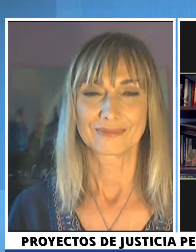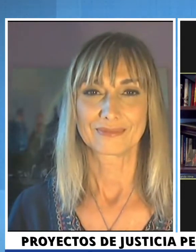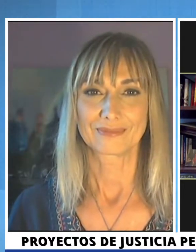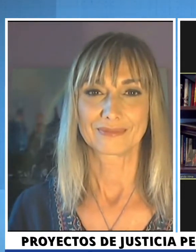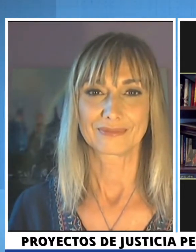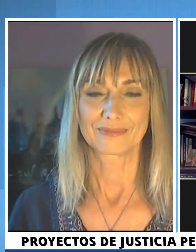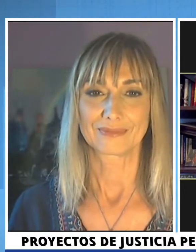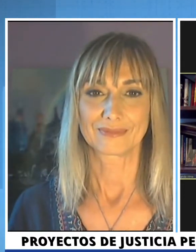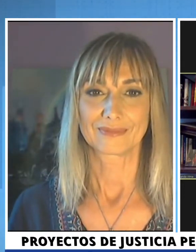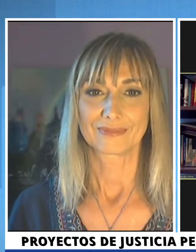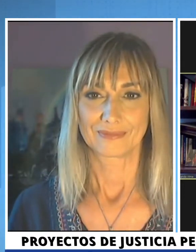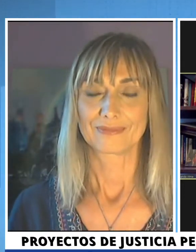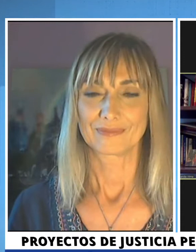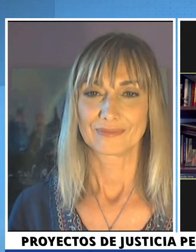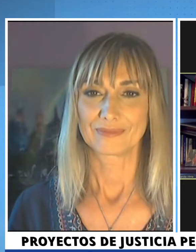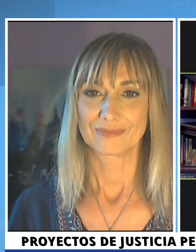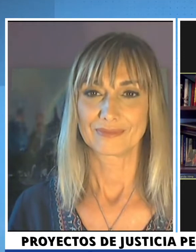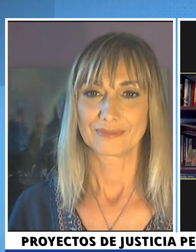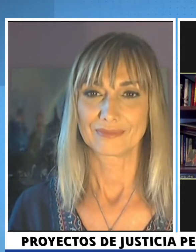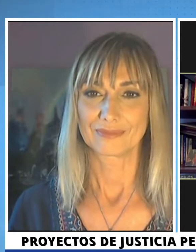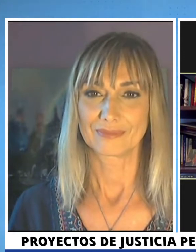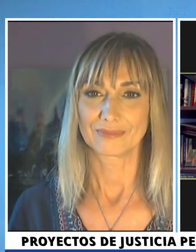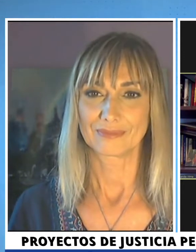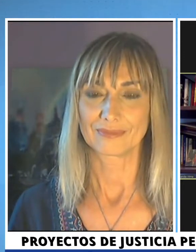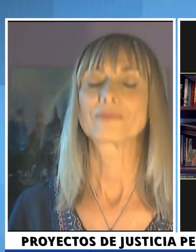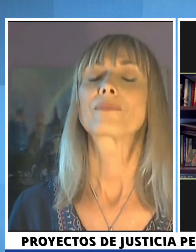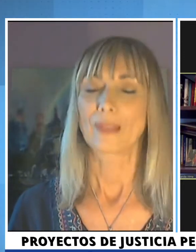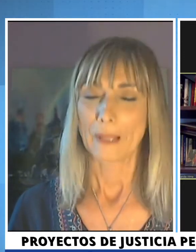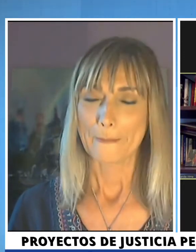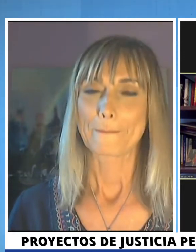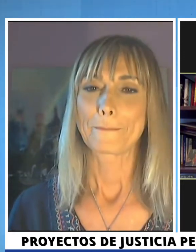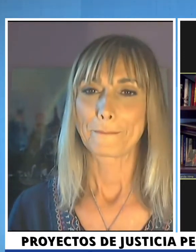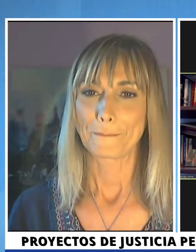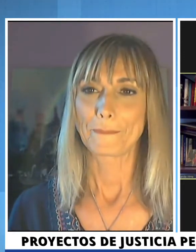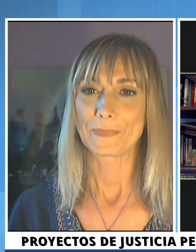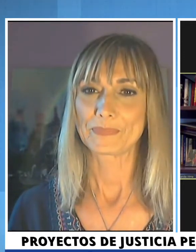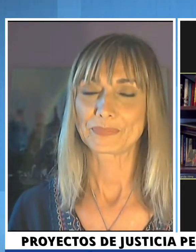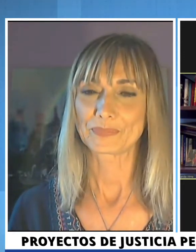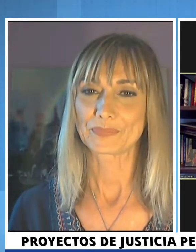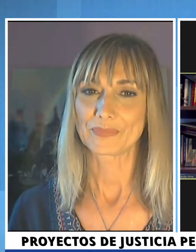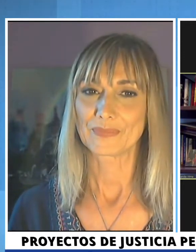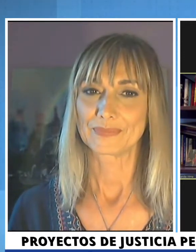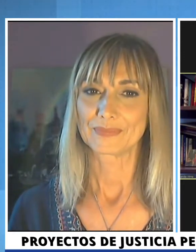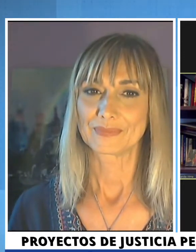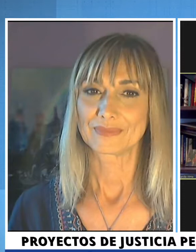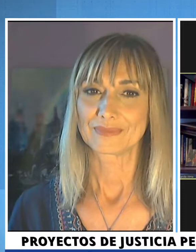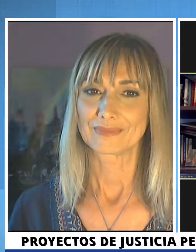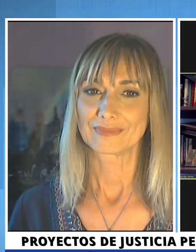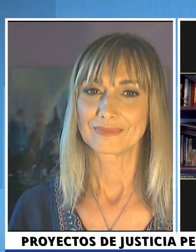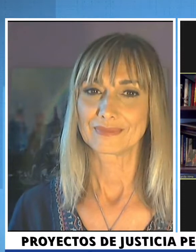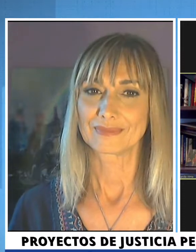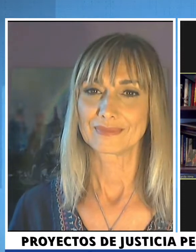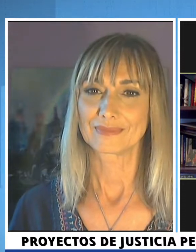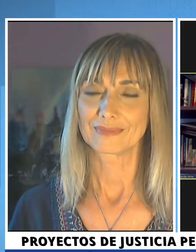se habló desde las herramientas del Estado, ¿no? Todas las personas que estuvieron participando tienen vasta experiencia en la